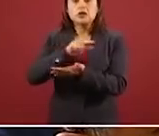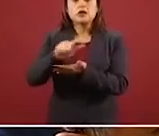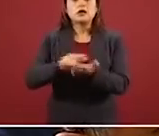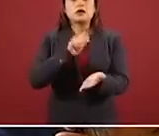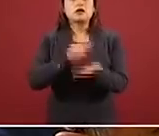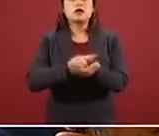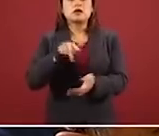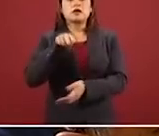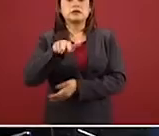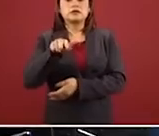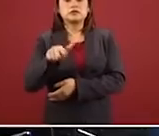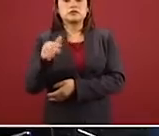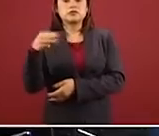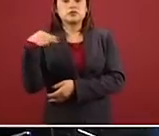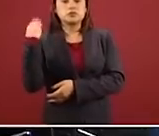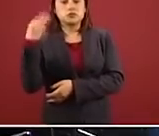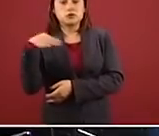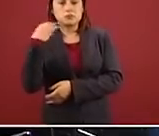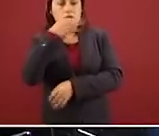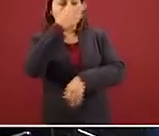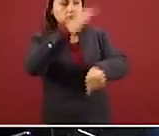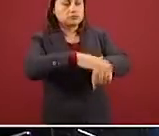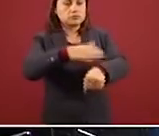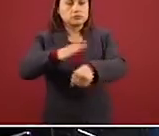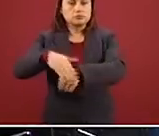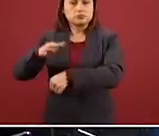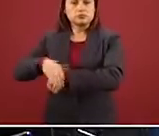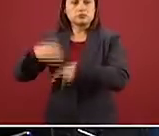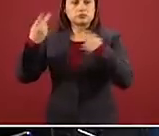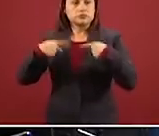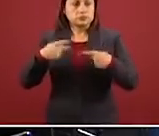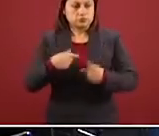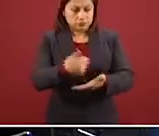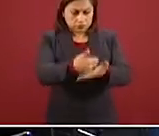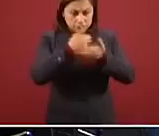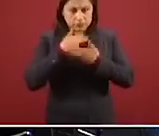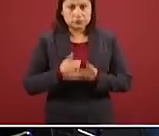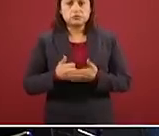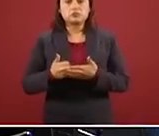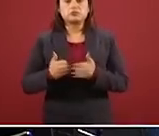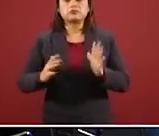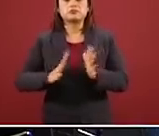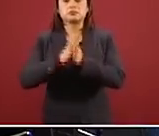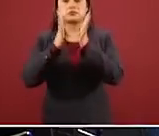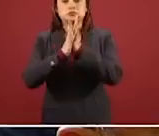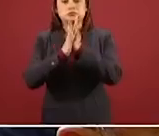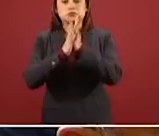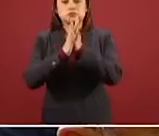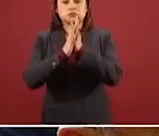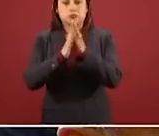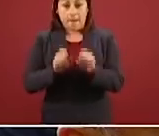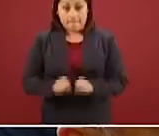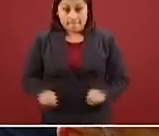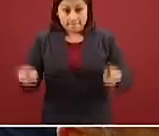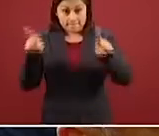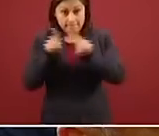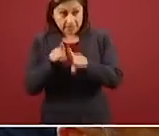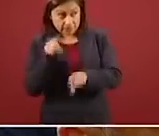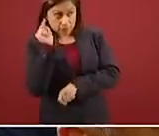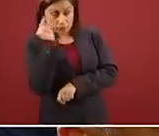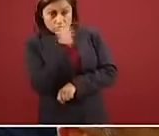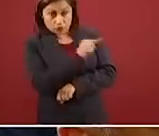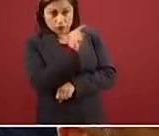marzo a que el pueblo lo ayude. Usted ha dicho que el pueblo siempre ha salido en su defensa. ¿Usted